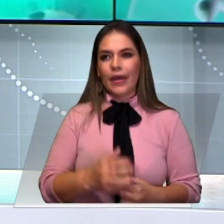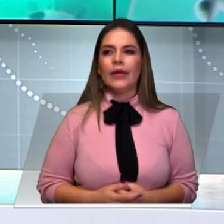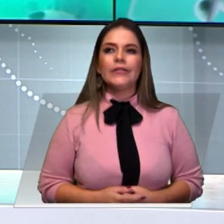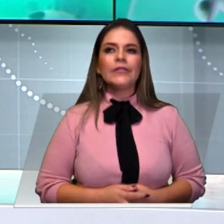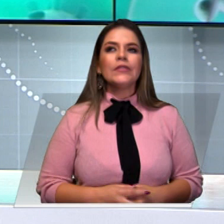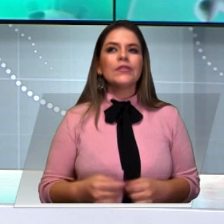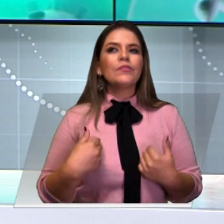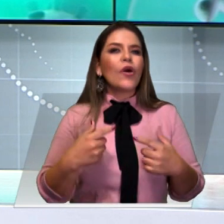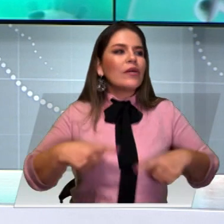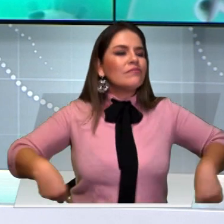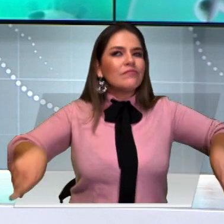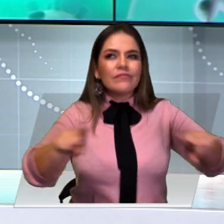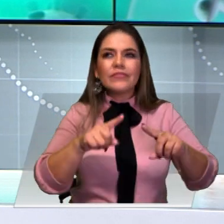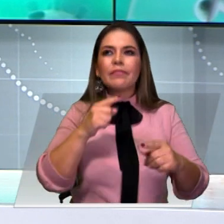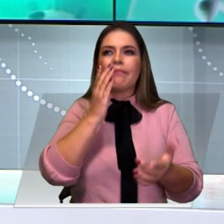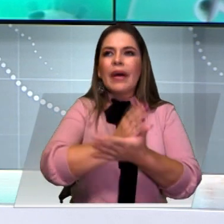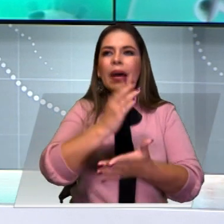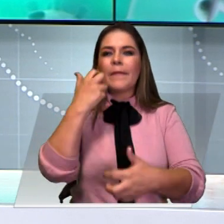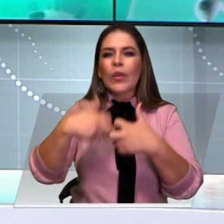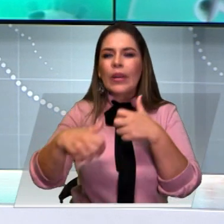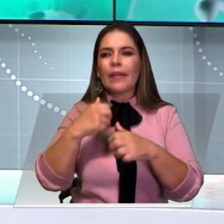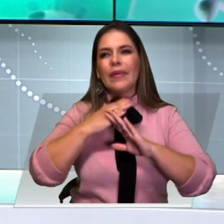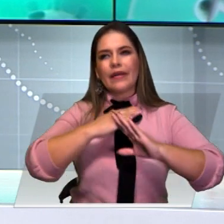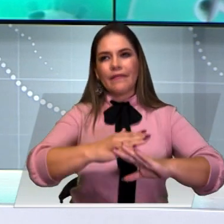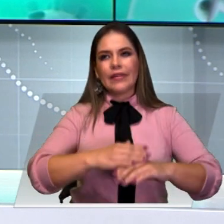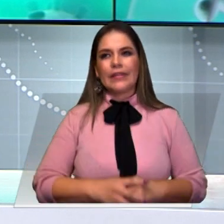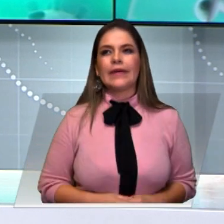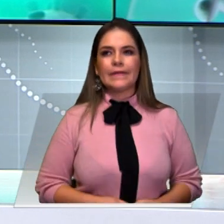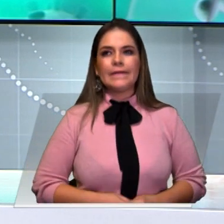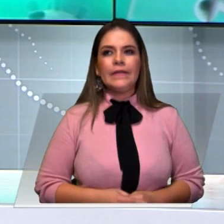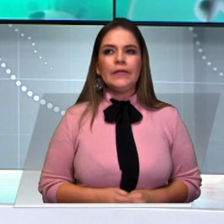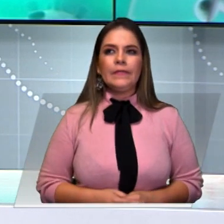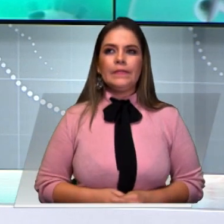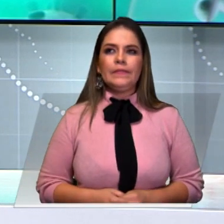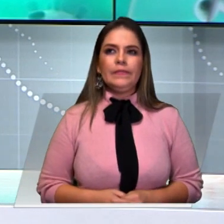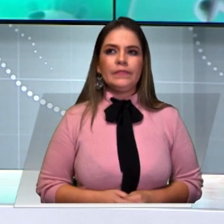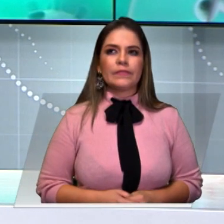busca evitar la propagación de la pandemia durante las festividades de fin de año.